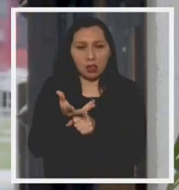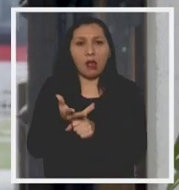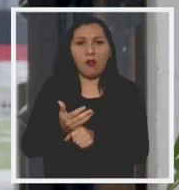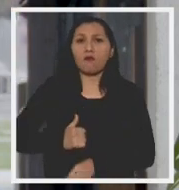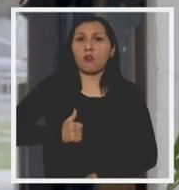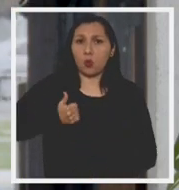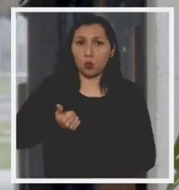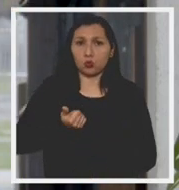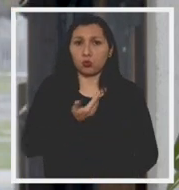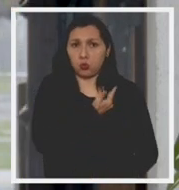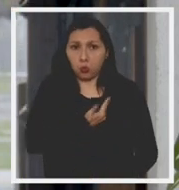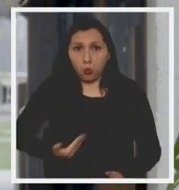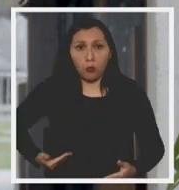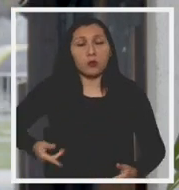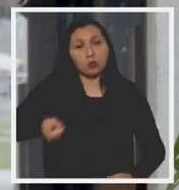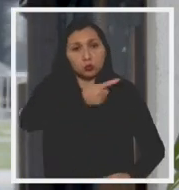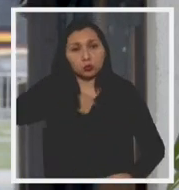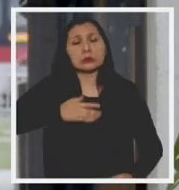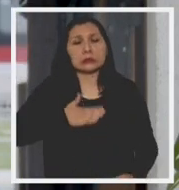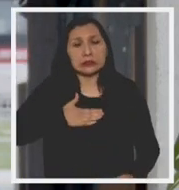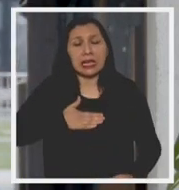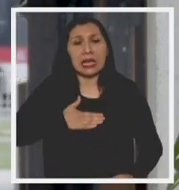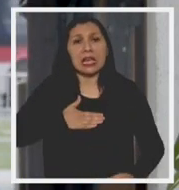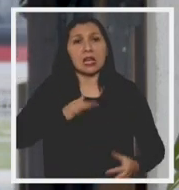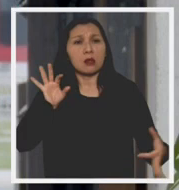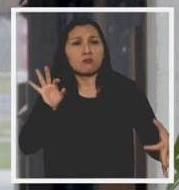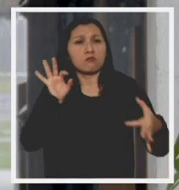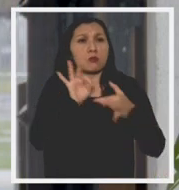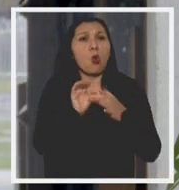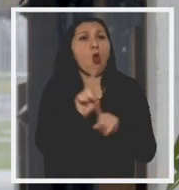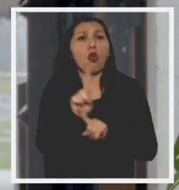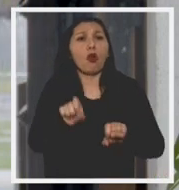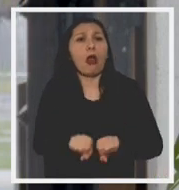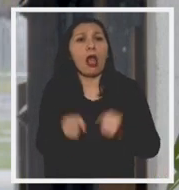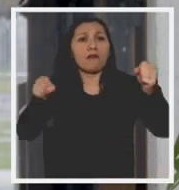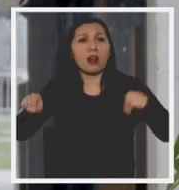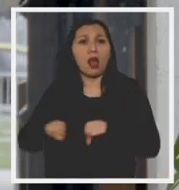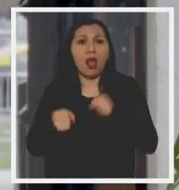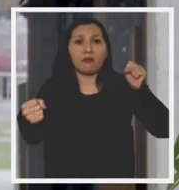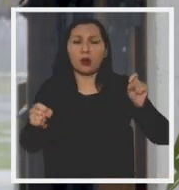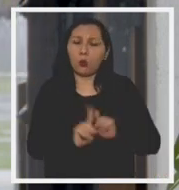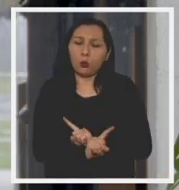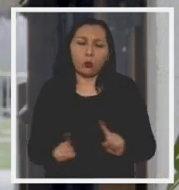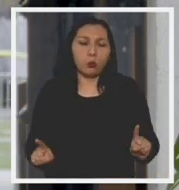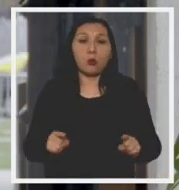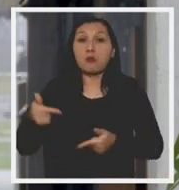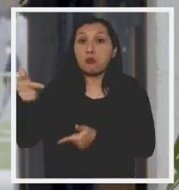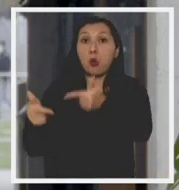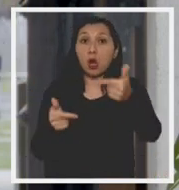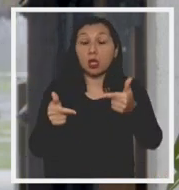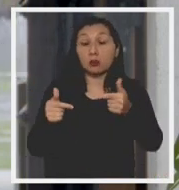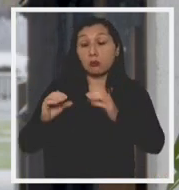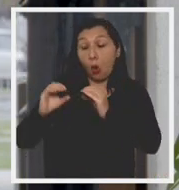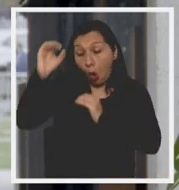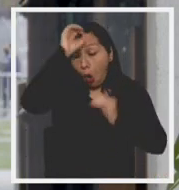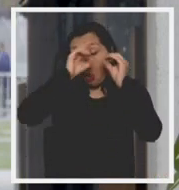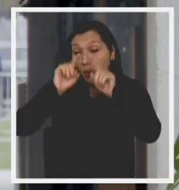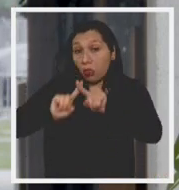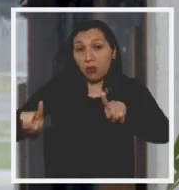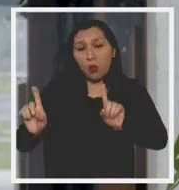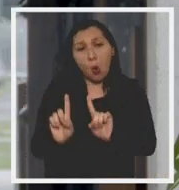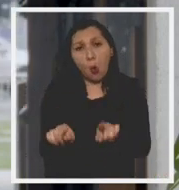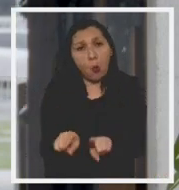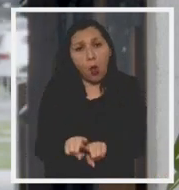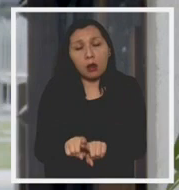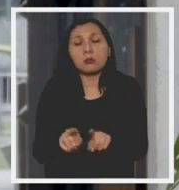voluntad de nuestro gobierno construir esos puentes y no dinamitarlos. con sectores políticos que no piensan igual que nosotros